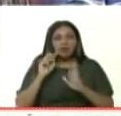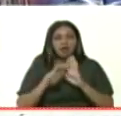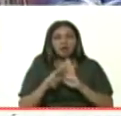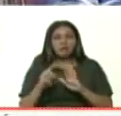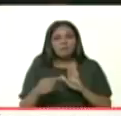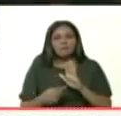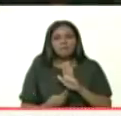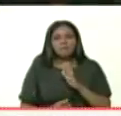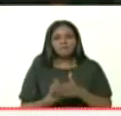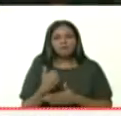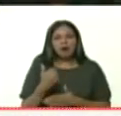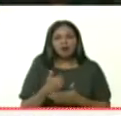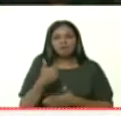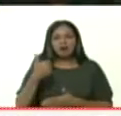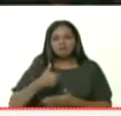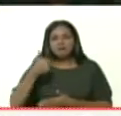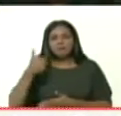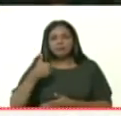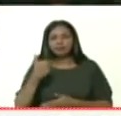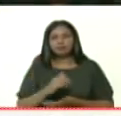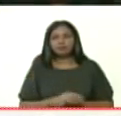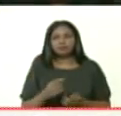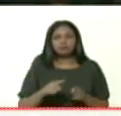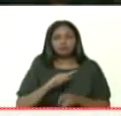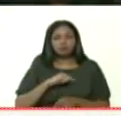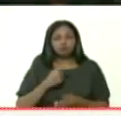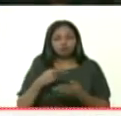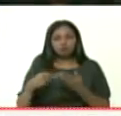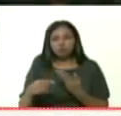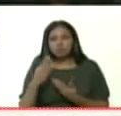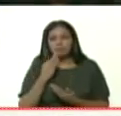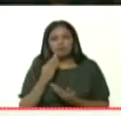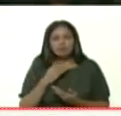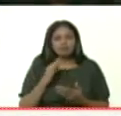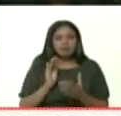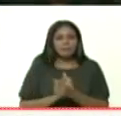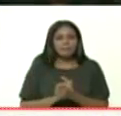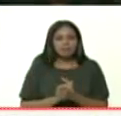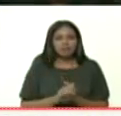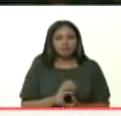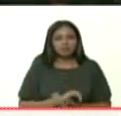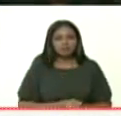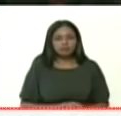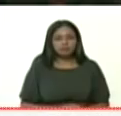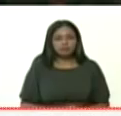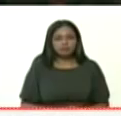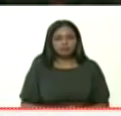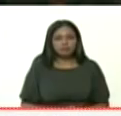más y más. Así que son muchas experiencias, compañeras.